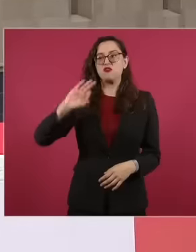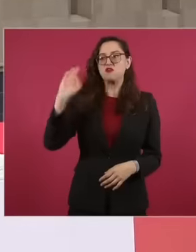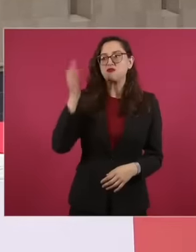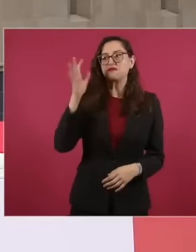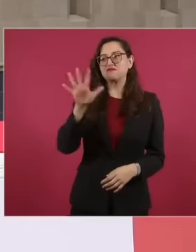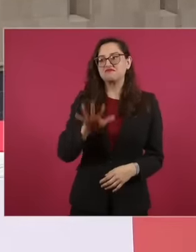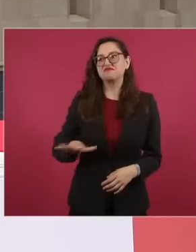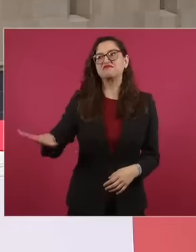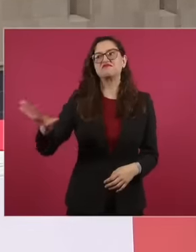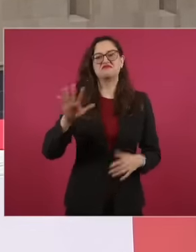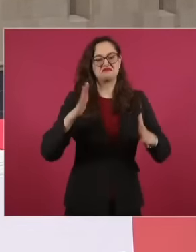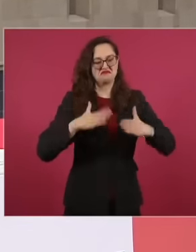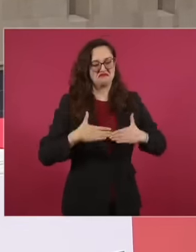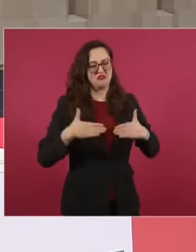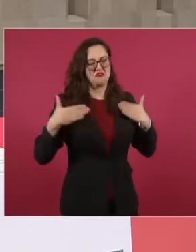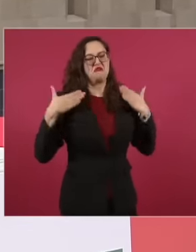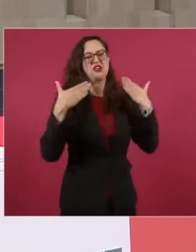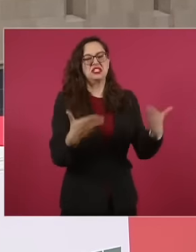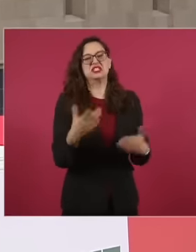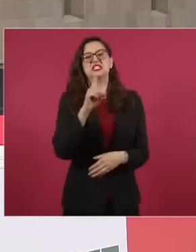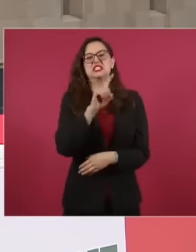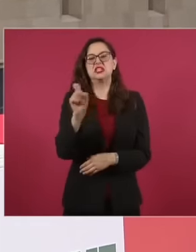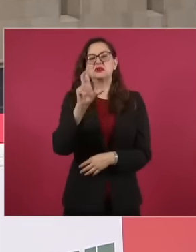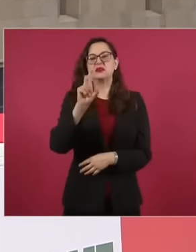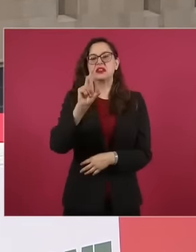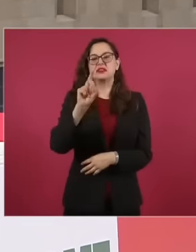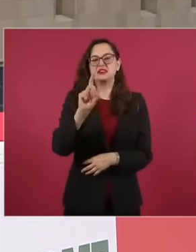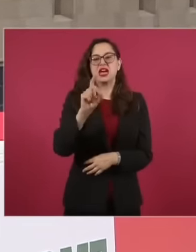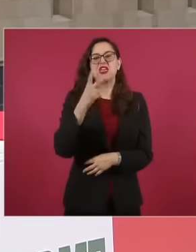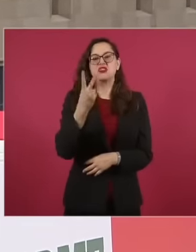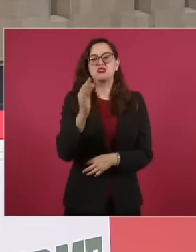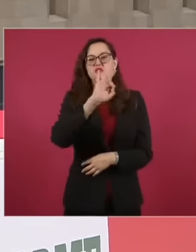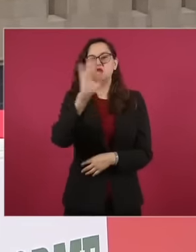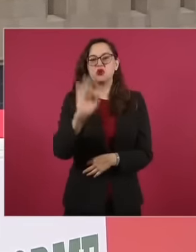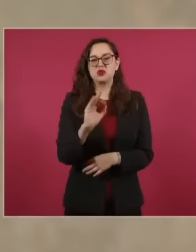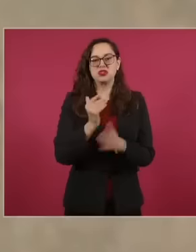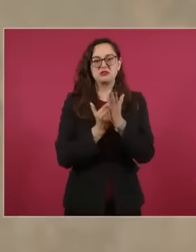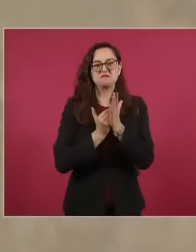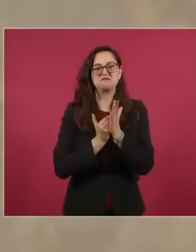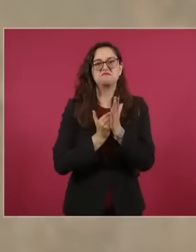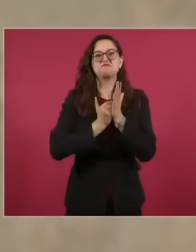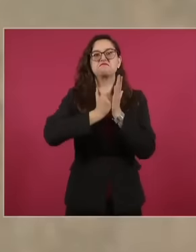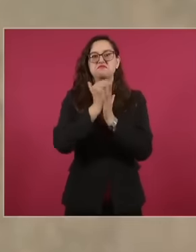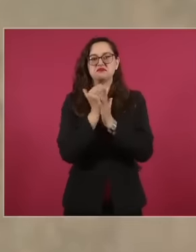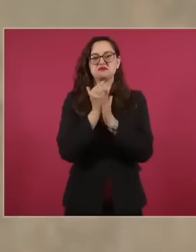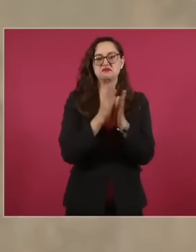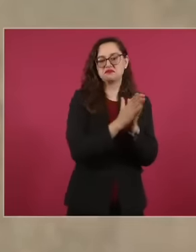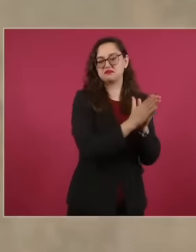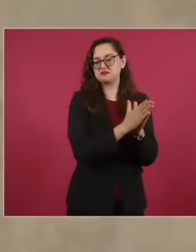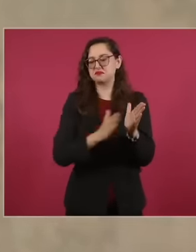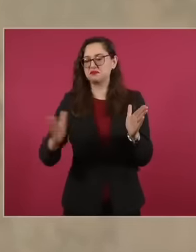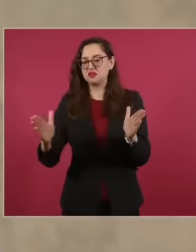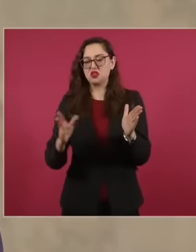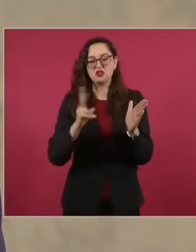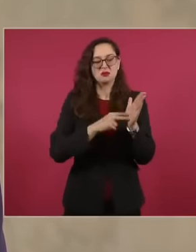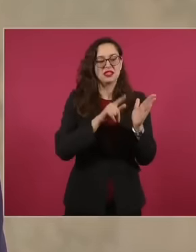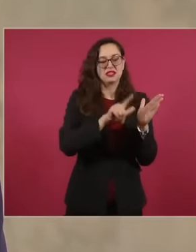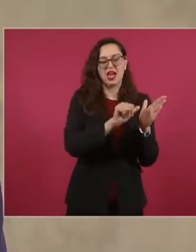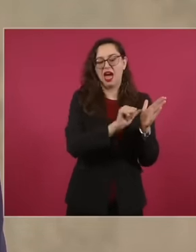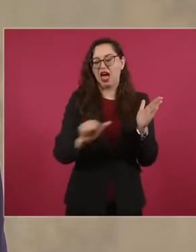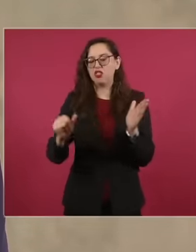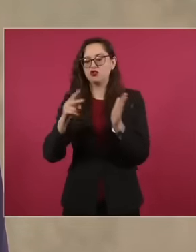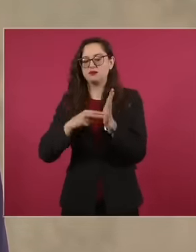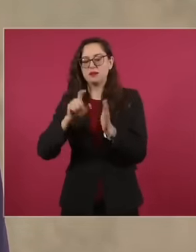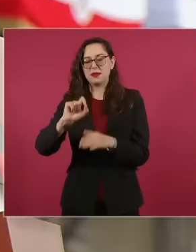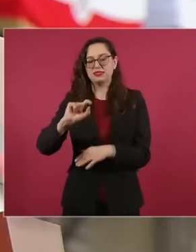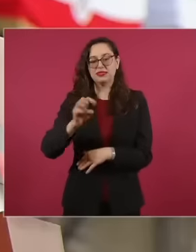en 132% entre 2017 y 2023. Asimismo,